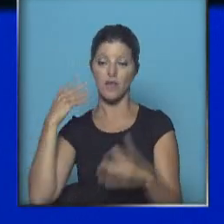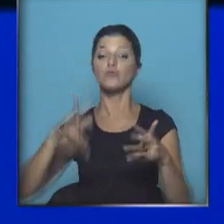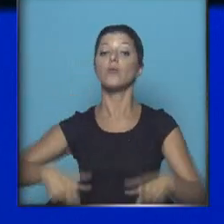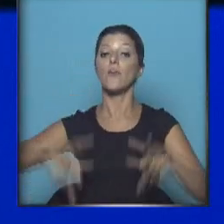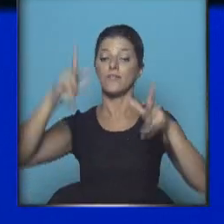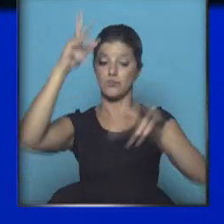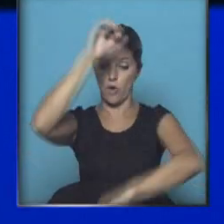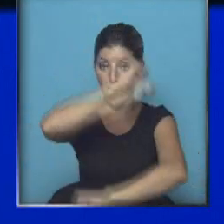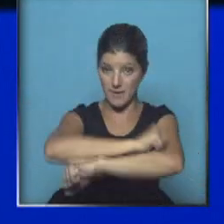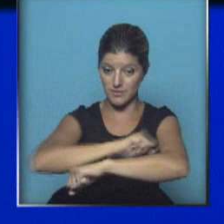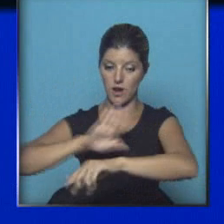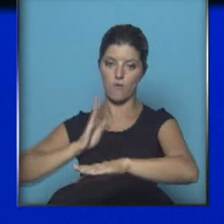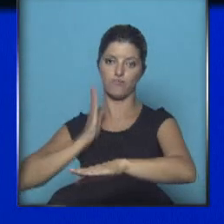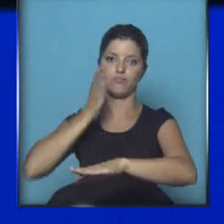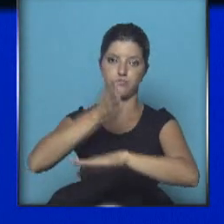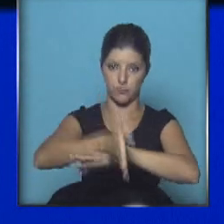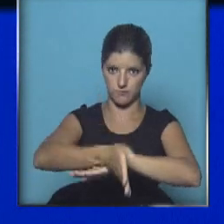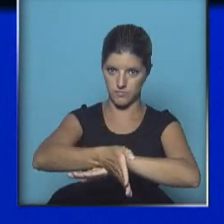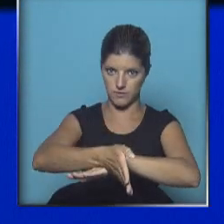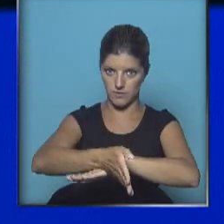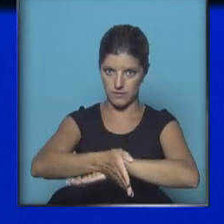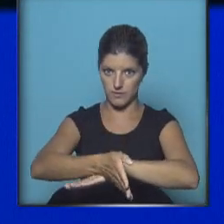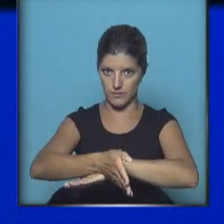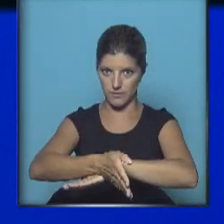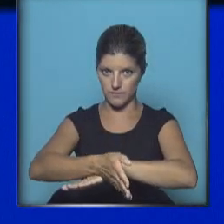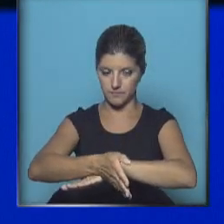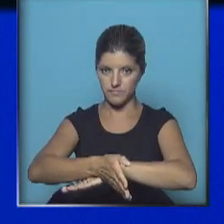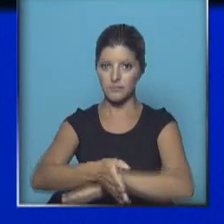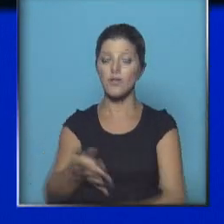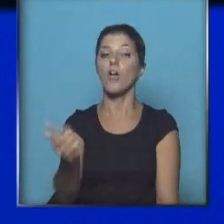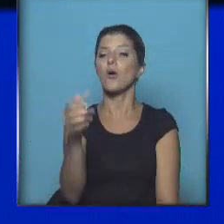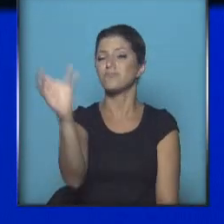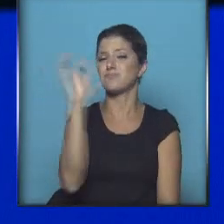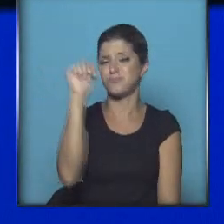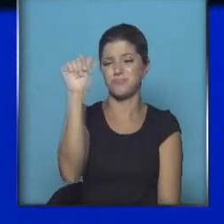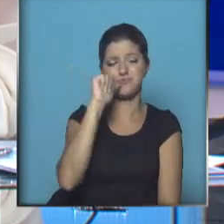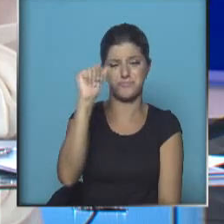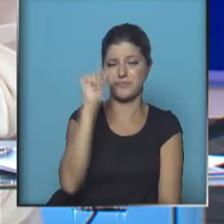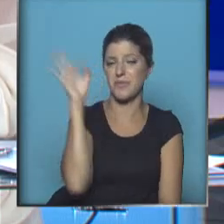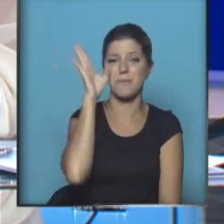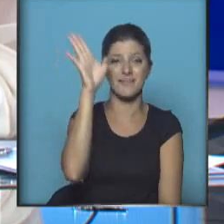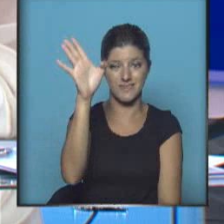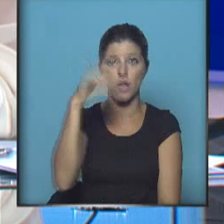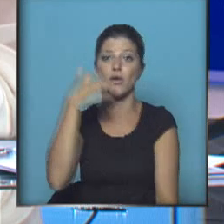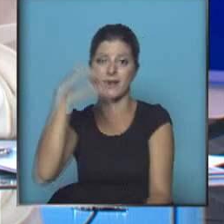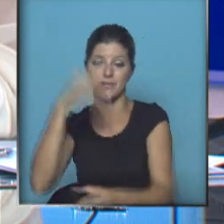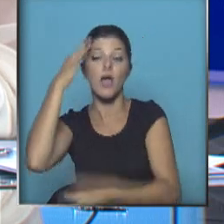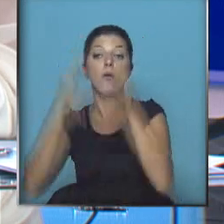su ventana con una cantidad de alcohol en la sangre que,